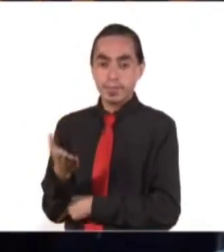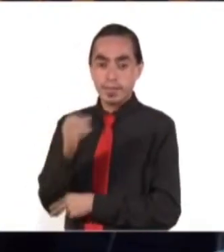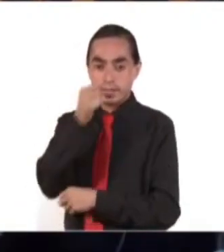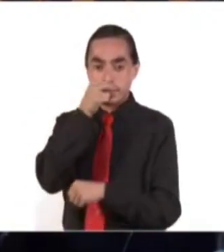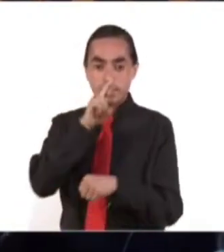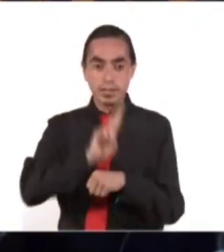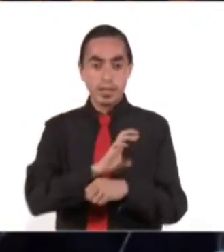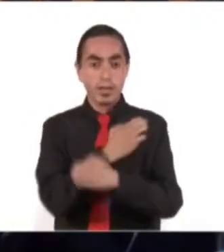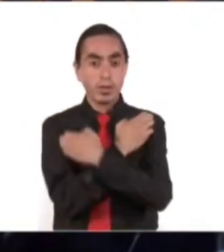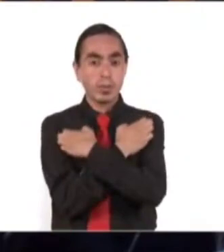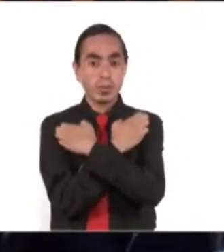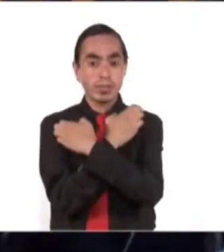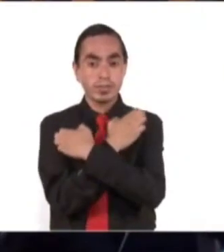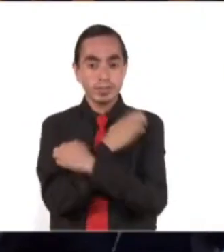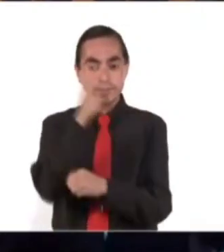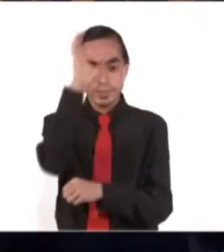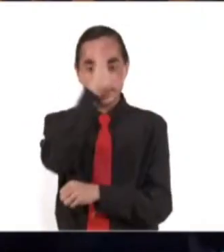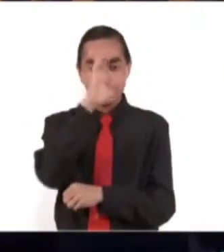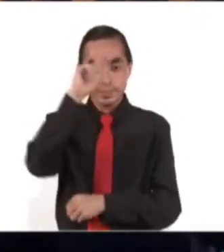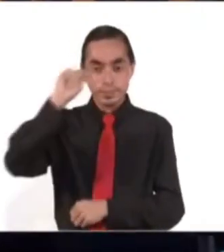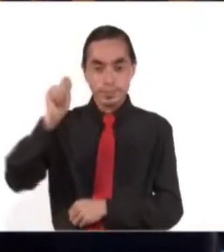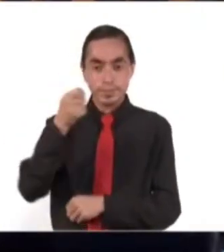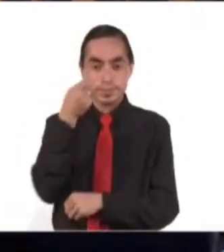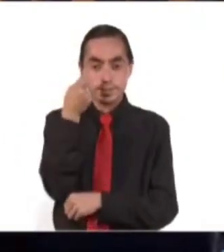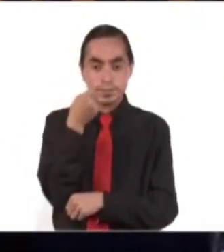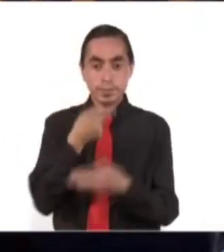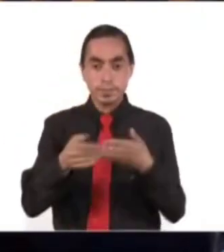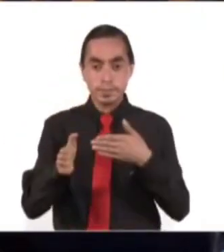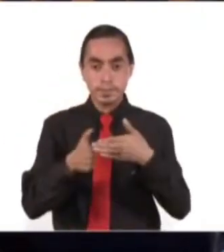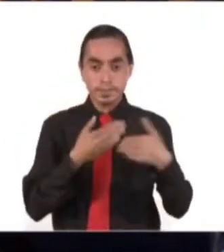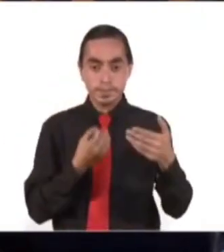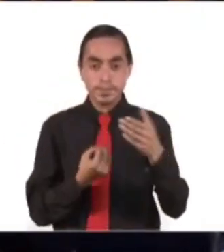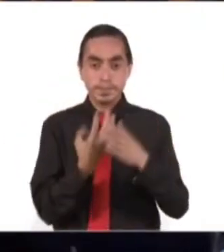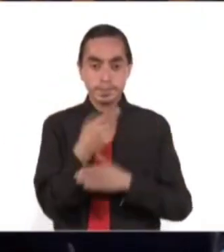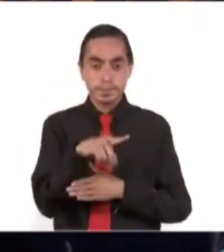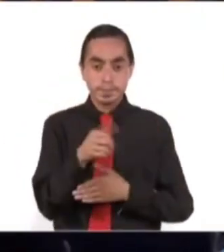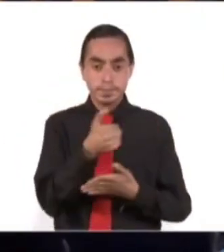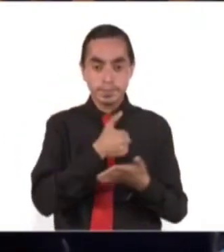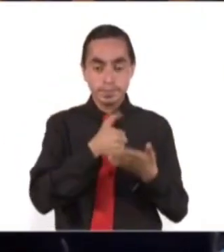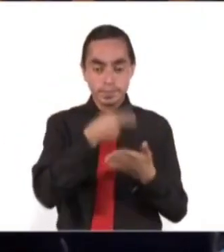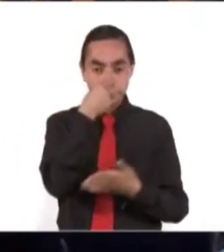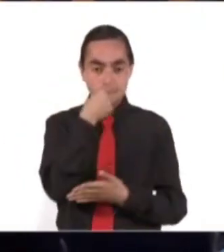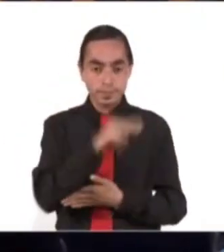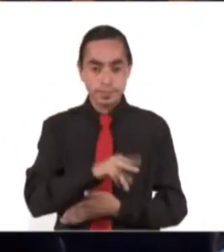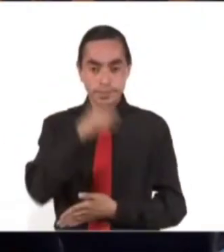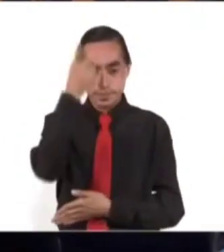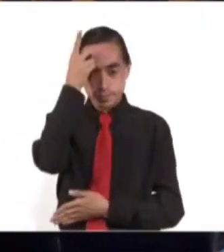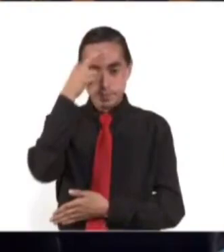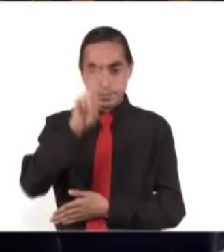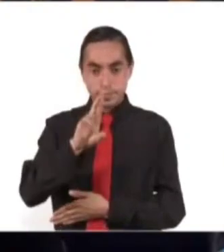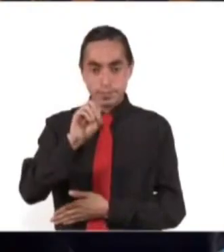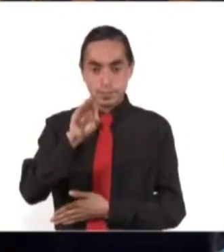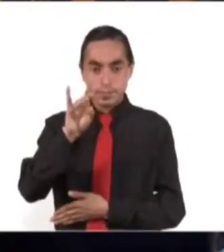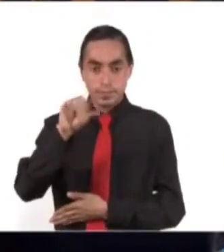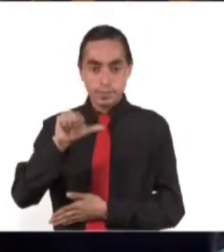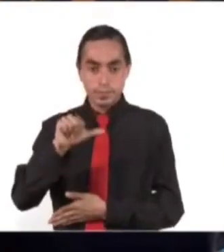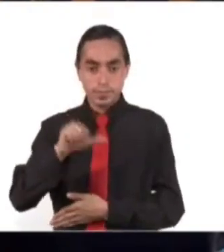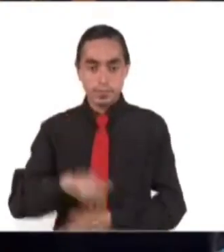de Educación, Ciencia, Tecnología e Innovación de la Ciudad de México, doctora Ofelia Angulo